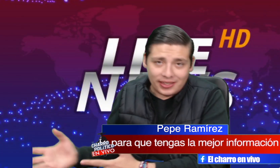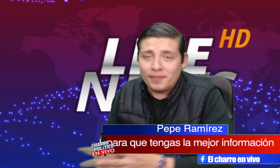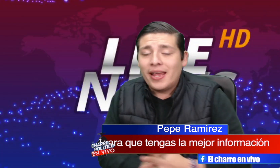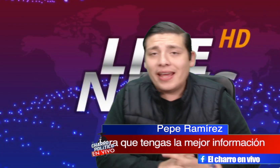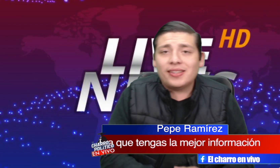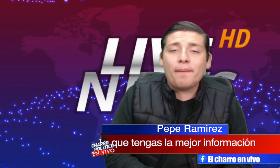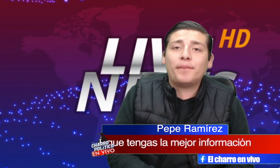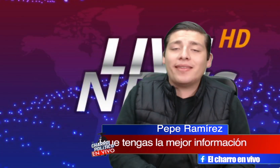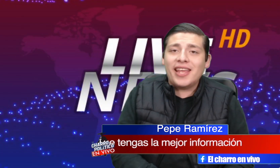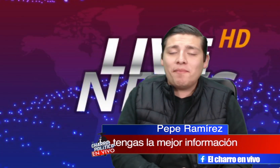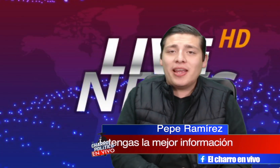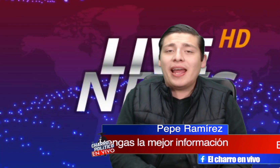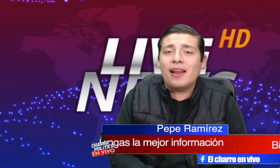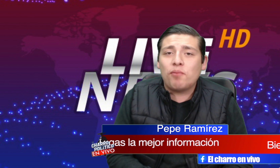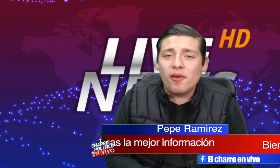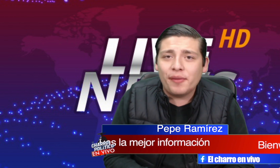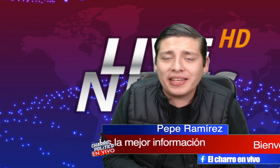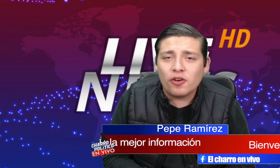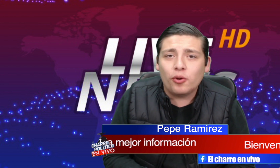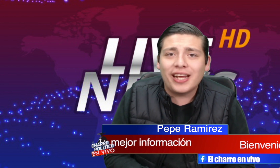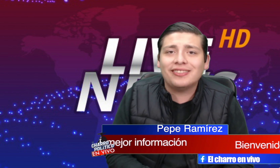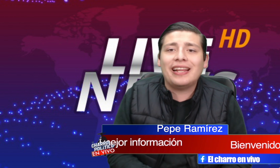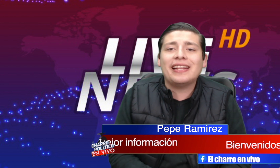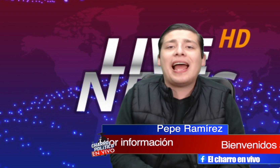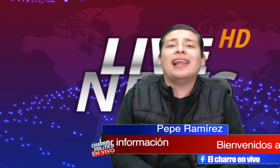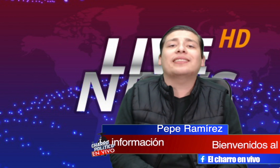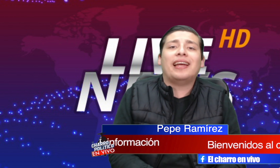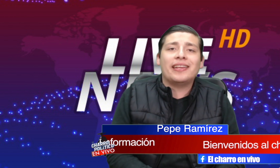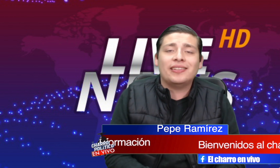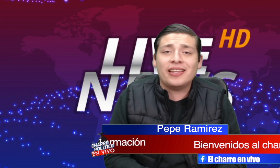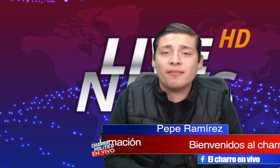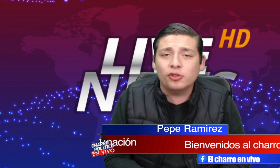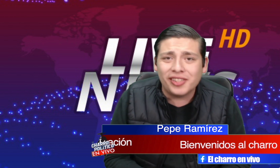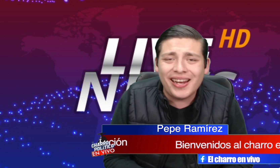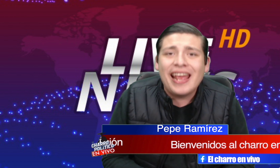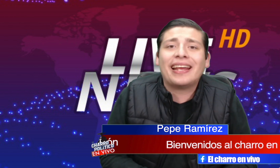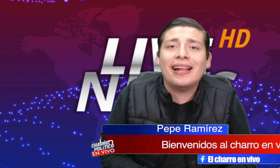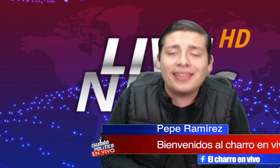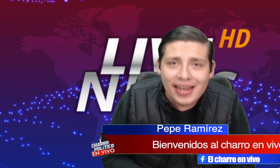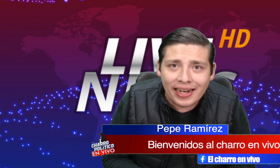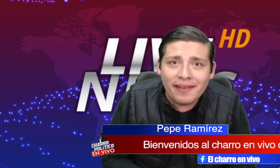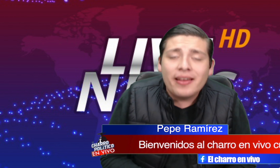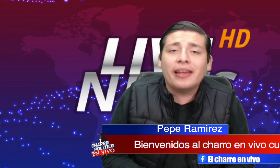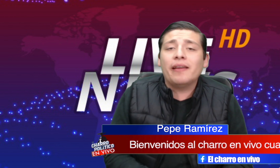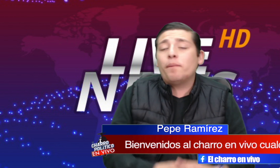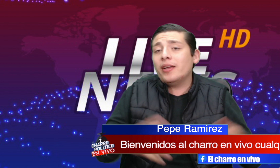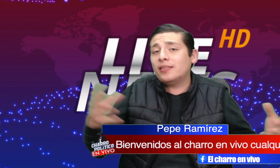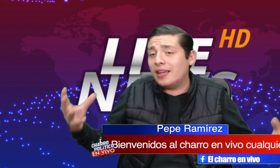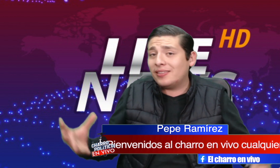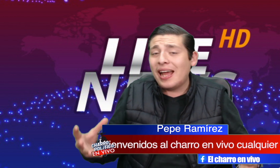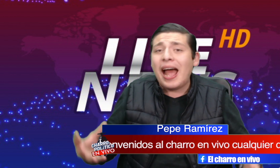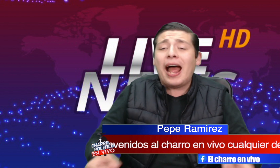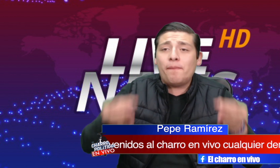que pase esta pandemia, el pueblo de México podrá salir a las calles y demostrar que el tigre